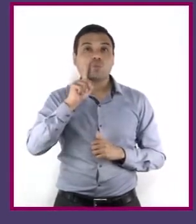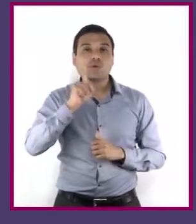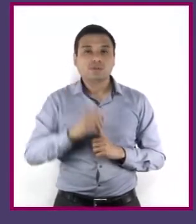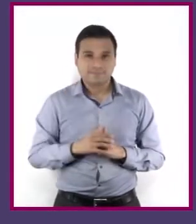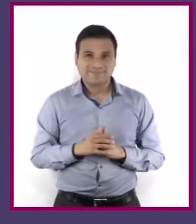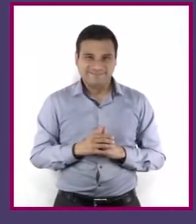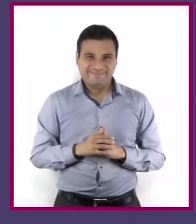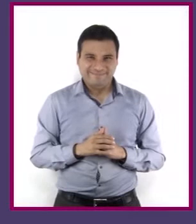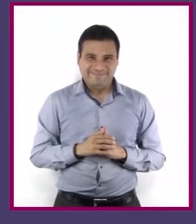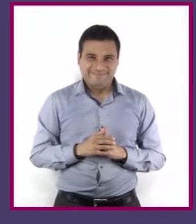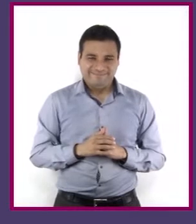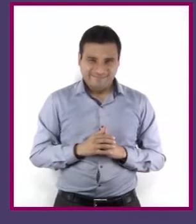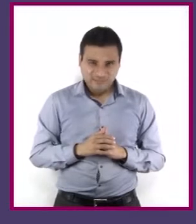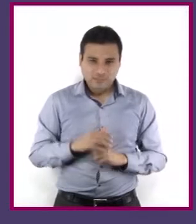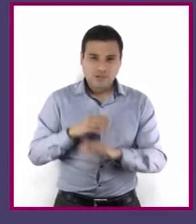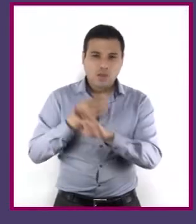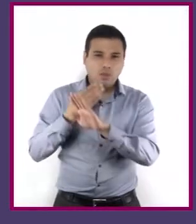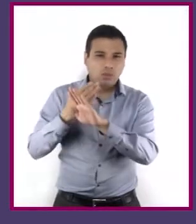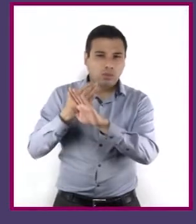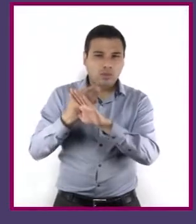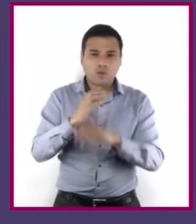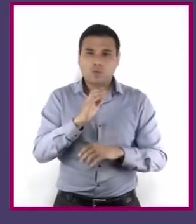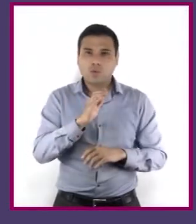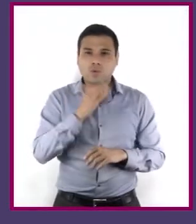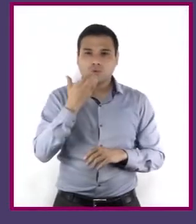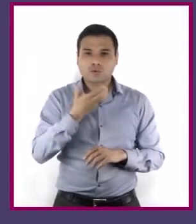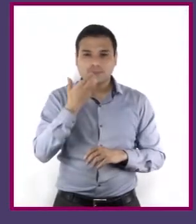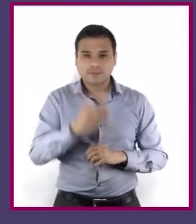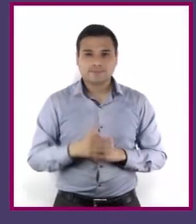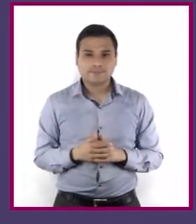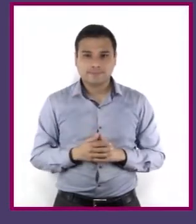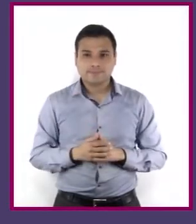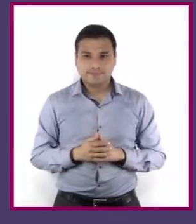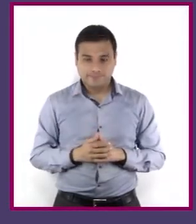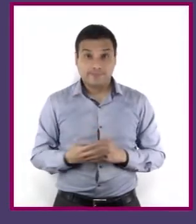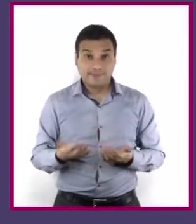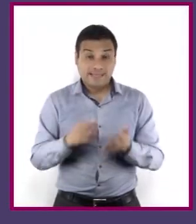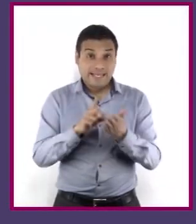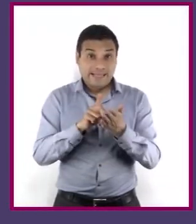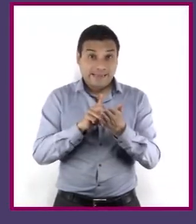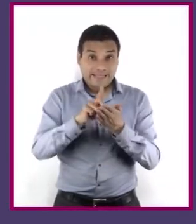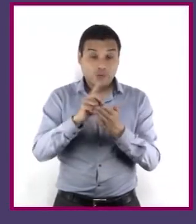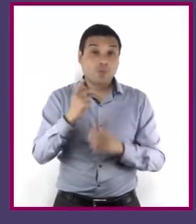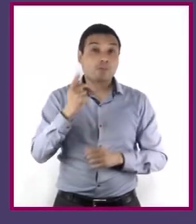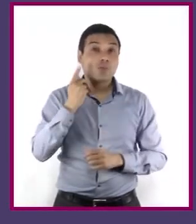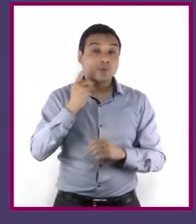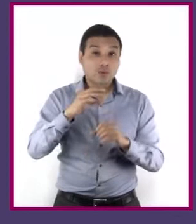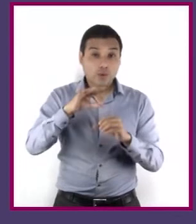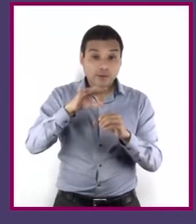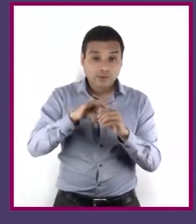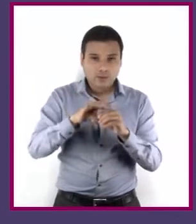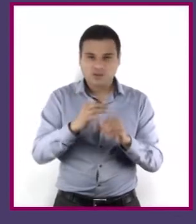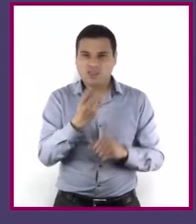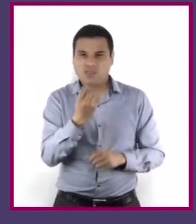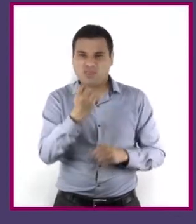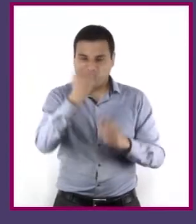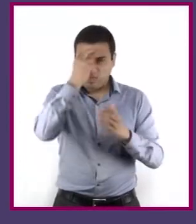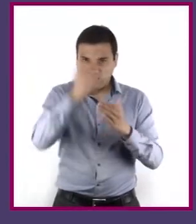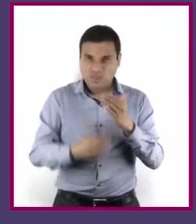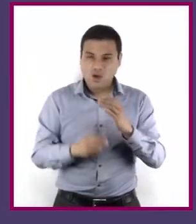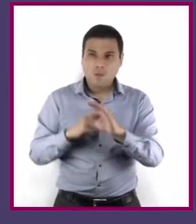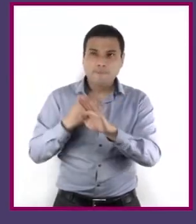dadas en el marco del ejercicio de derechos político-electoral, tienen por objeto o